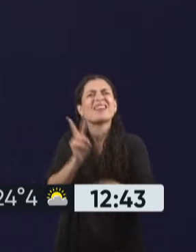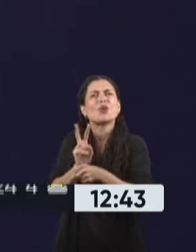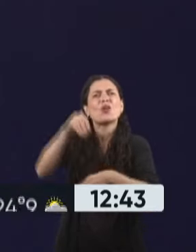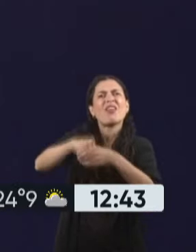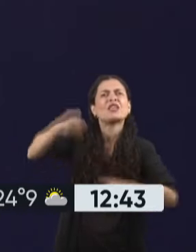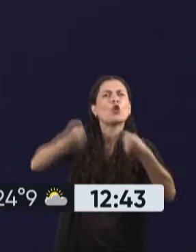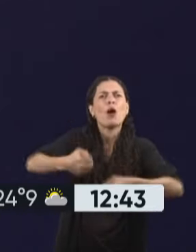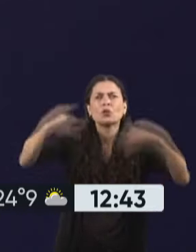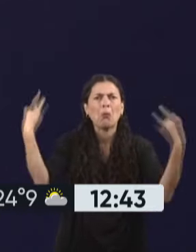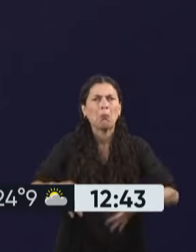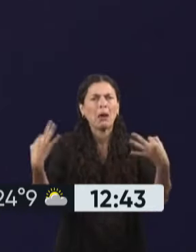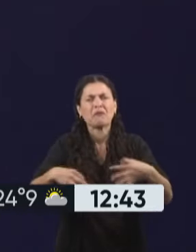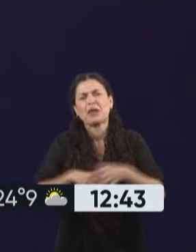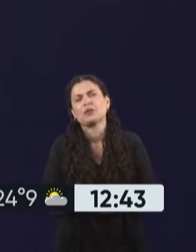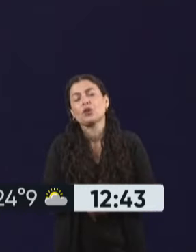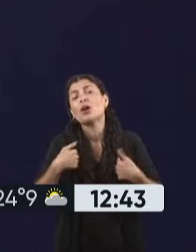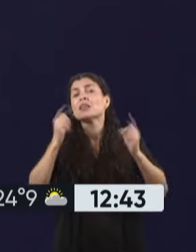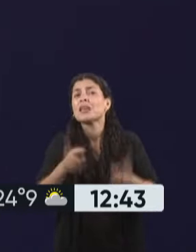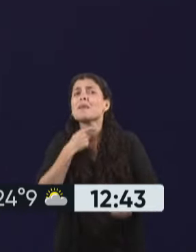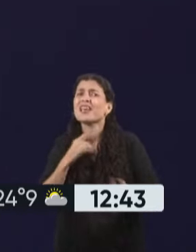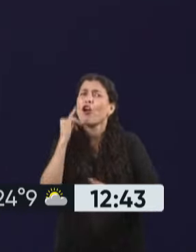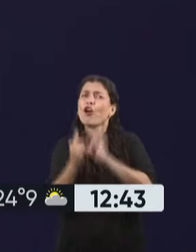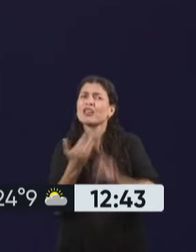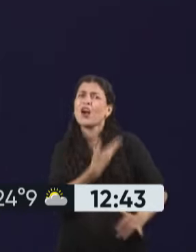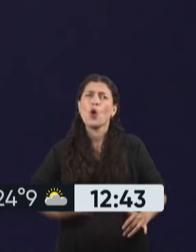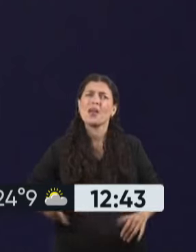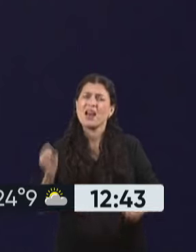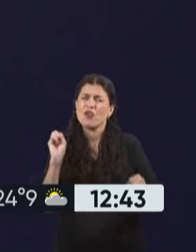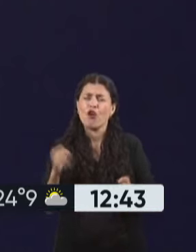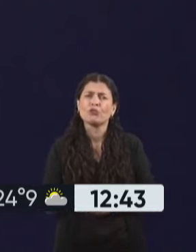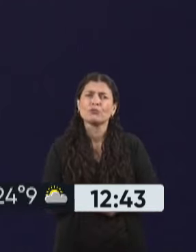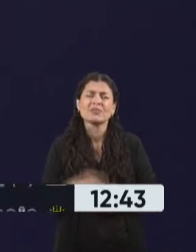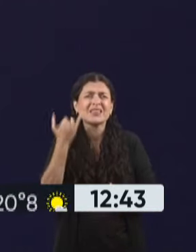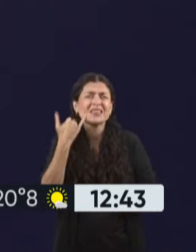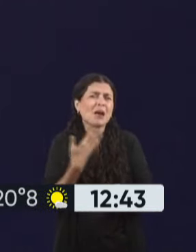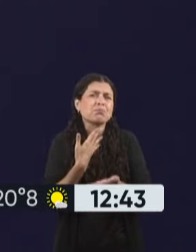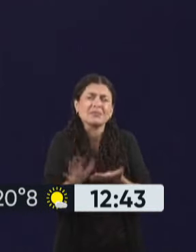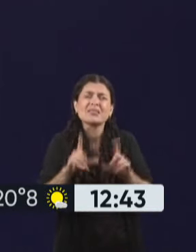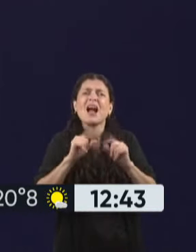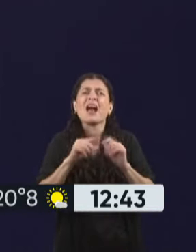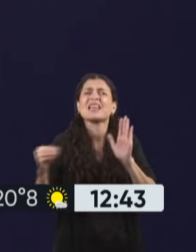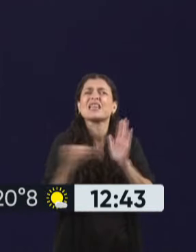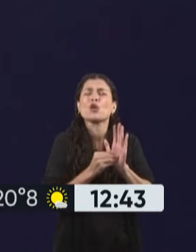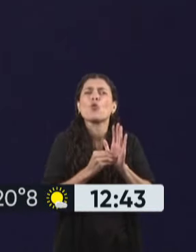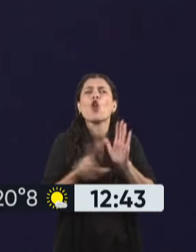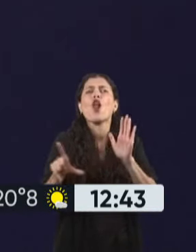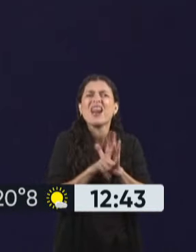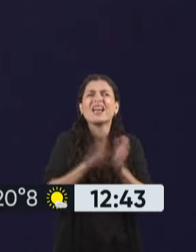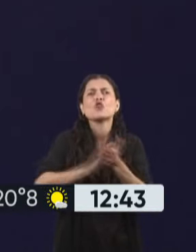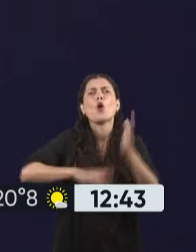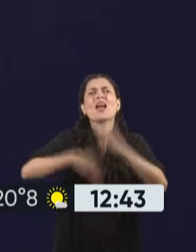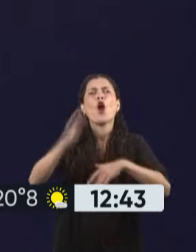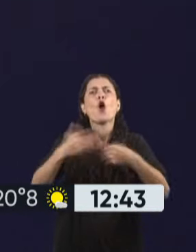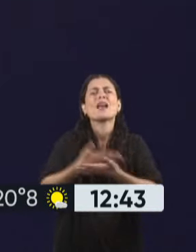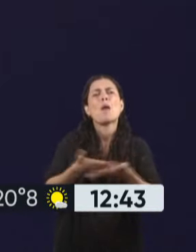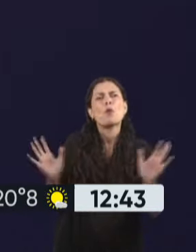En otro orden de cosas, les quiero contar también que el Gobierno Nacional derogó el artículo 13 de la Ley de Obra Pública, que